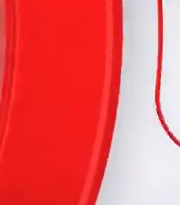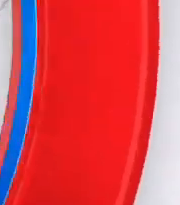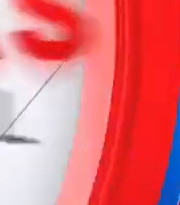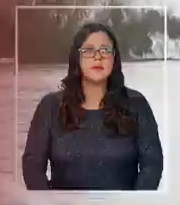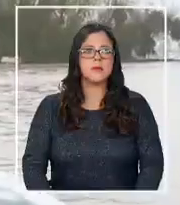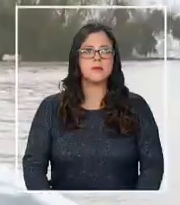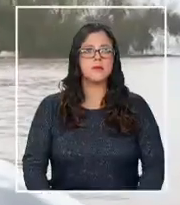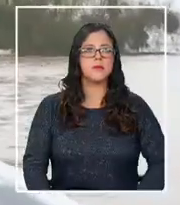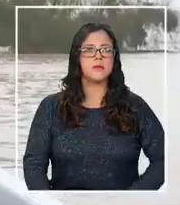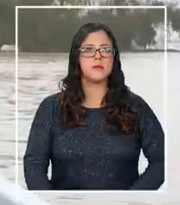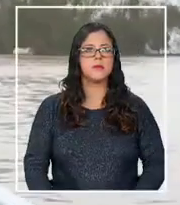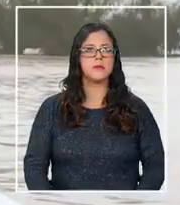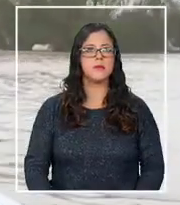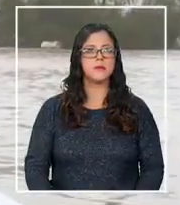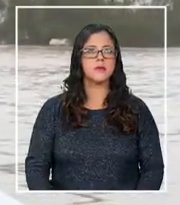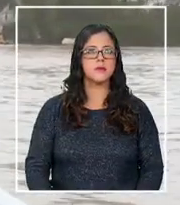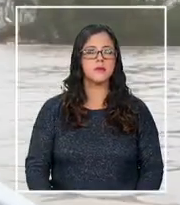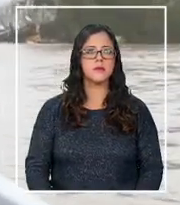Vamos.